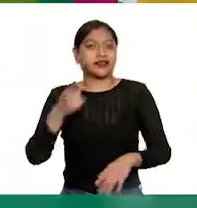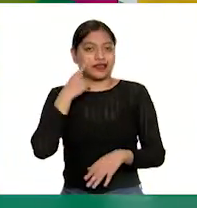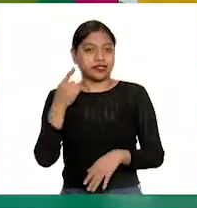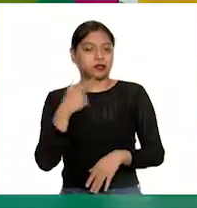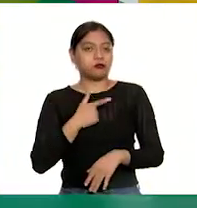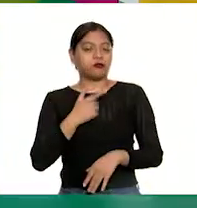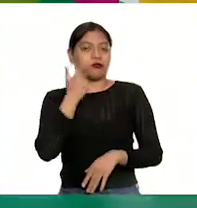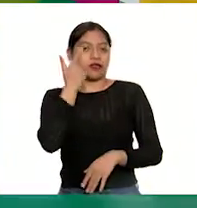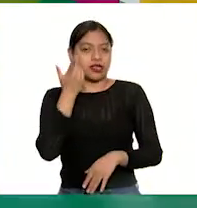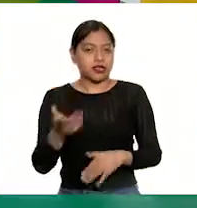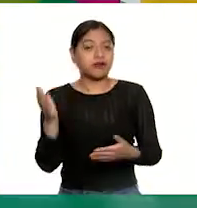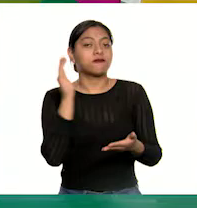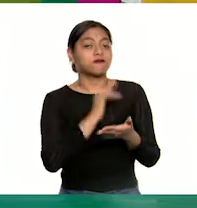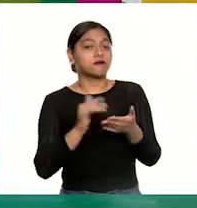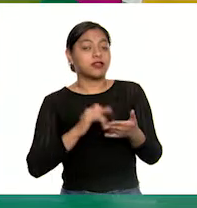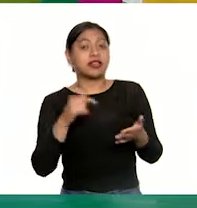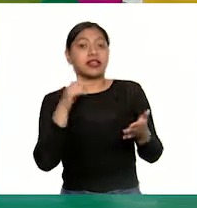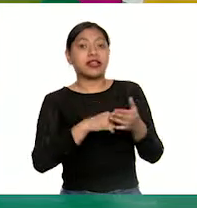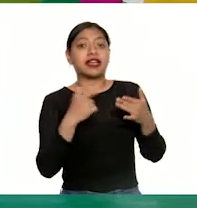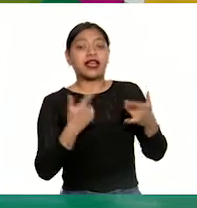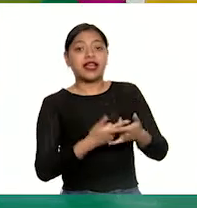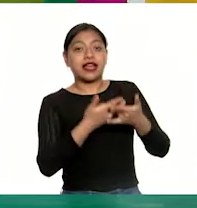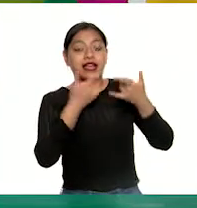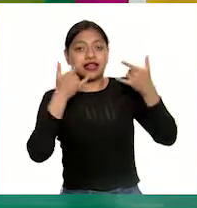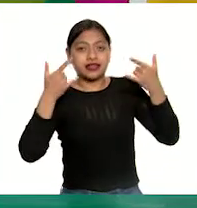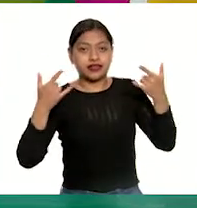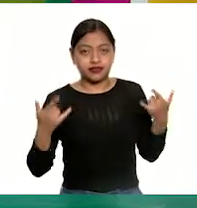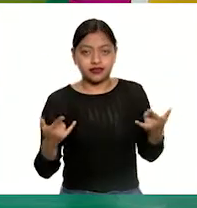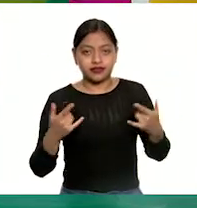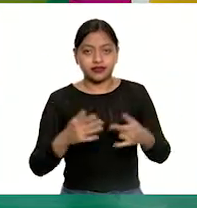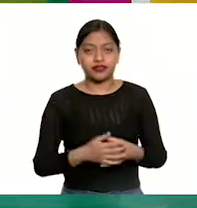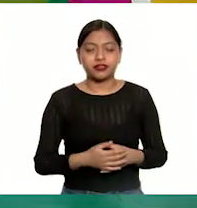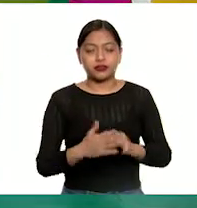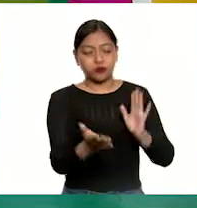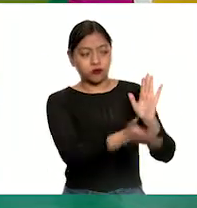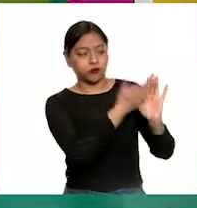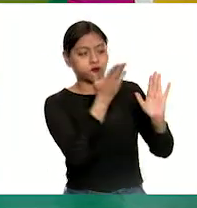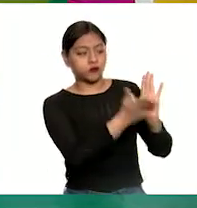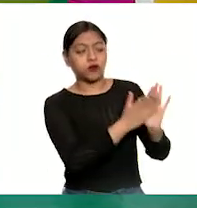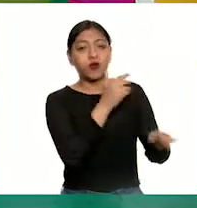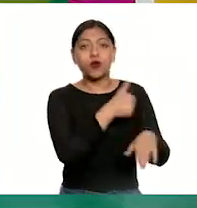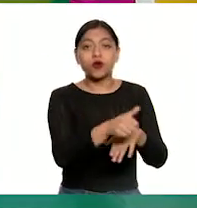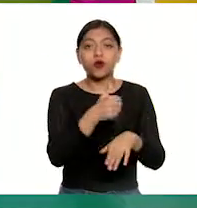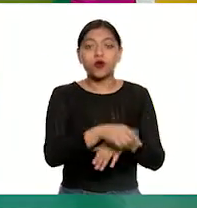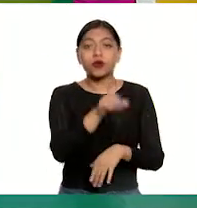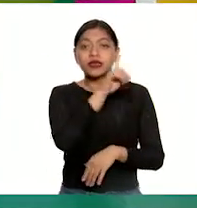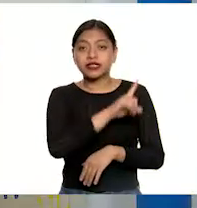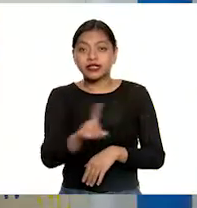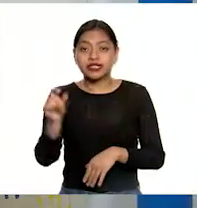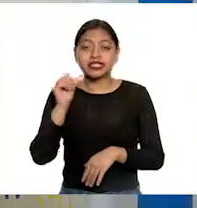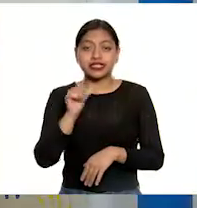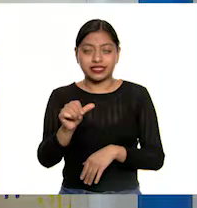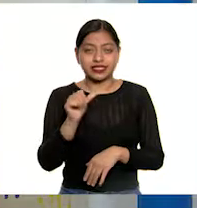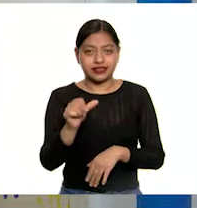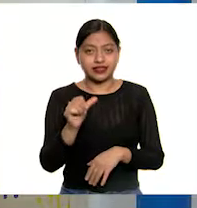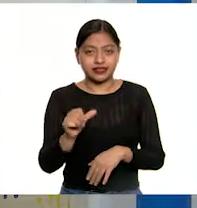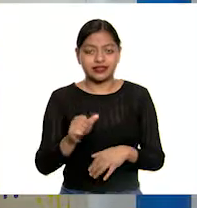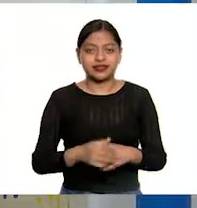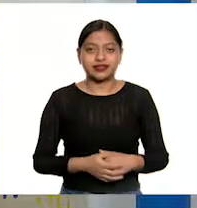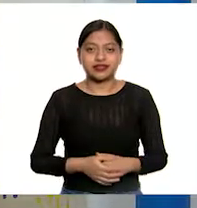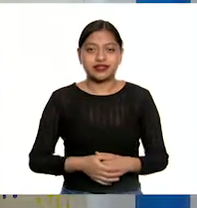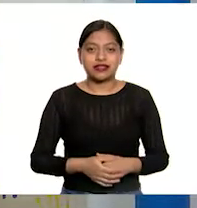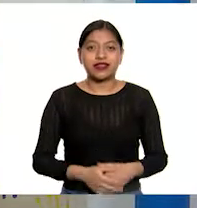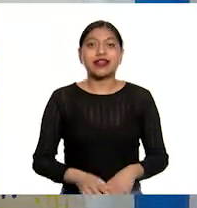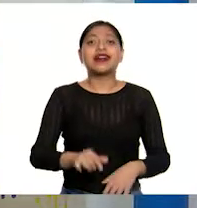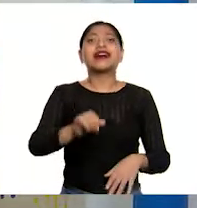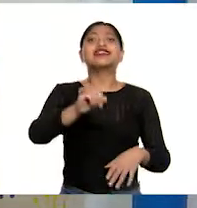gustaría leer el cuento La amenaza de la página 116 de mi libro de lectura. ¡Ay,